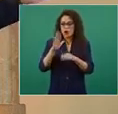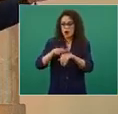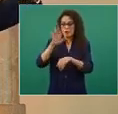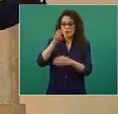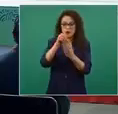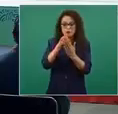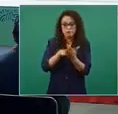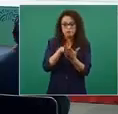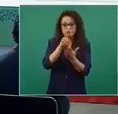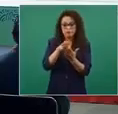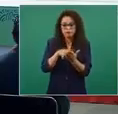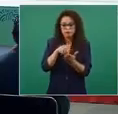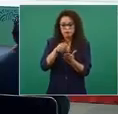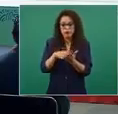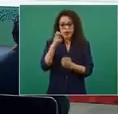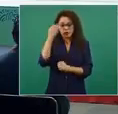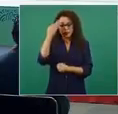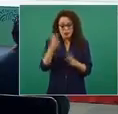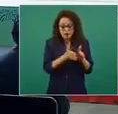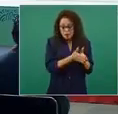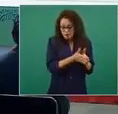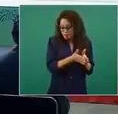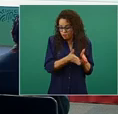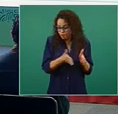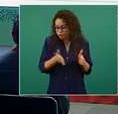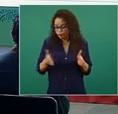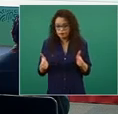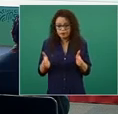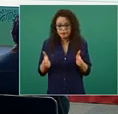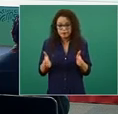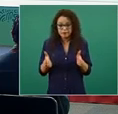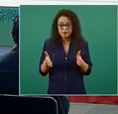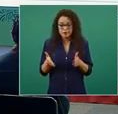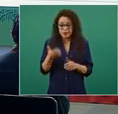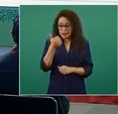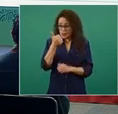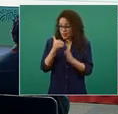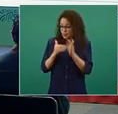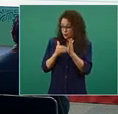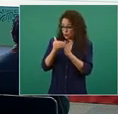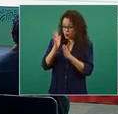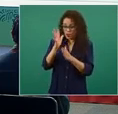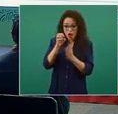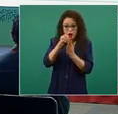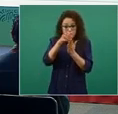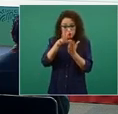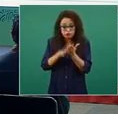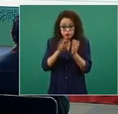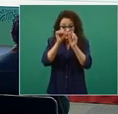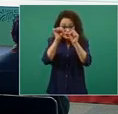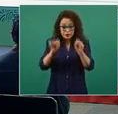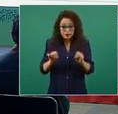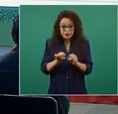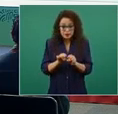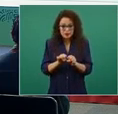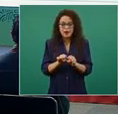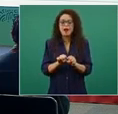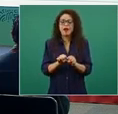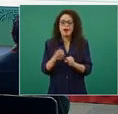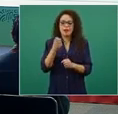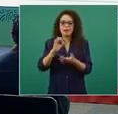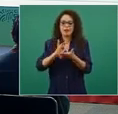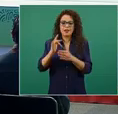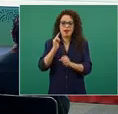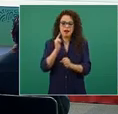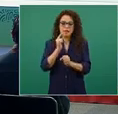en todo este lapso de tiempo. Y entonces estos 6 millones de registros que tenemos nos permiten conocer cómo se